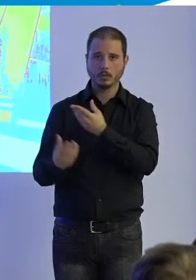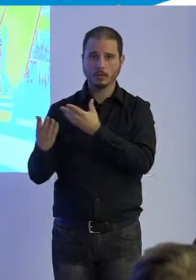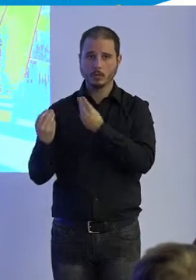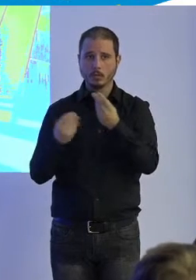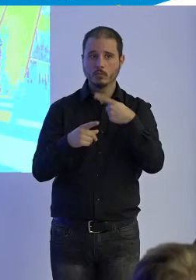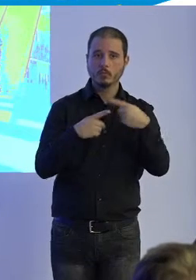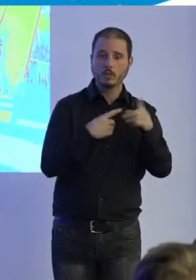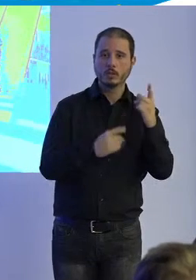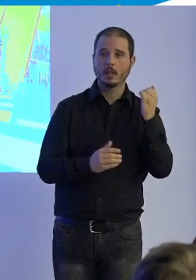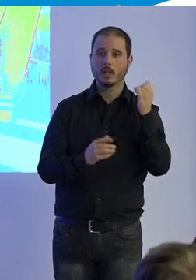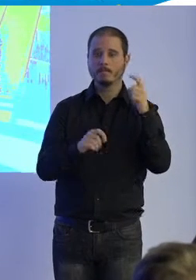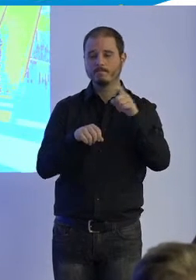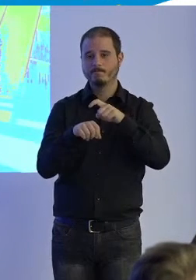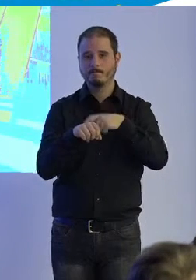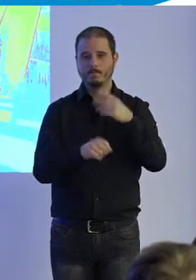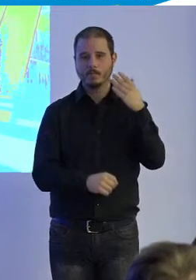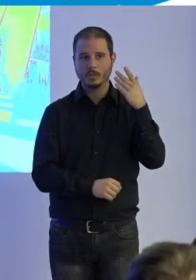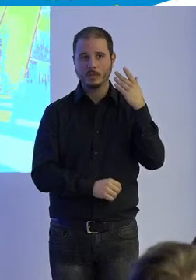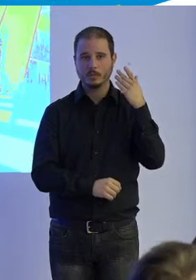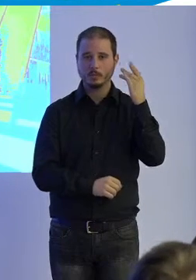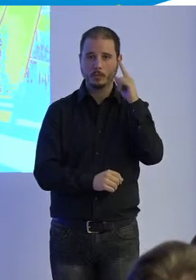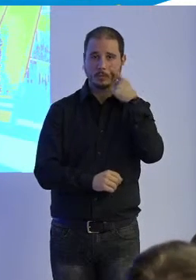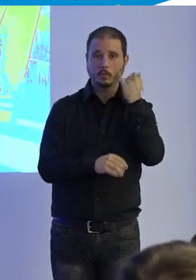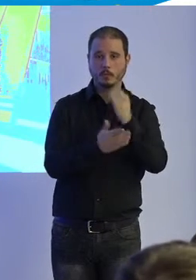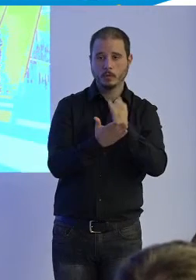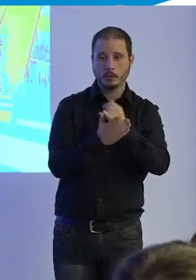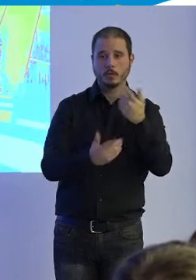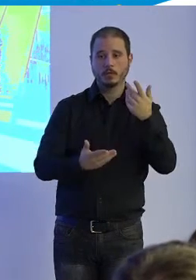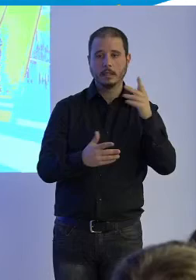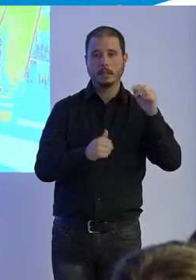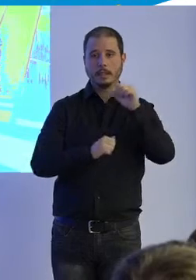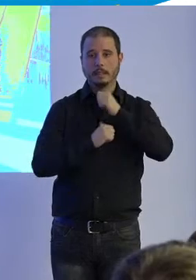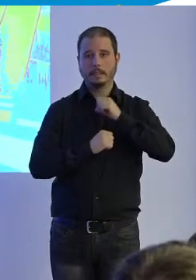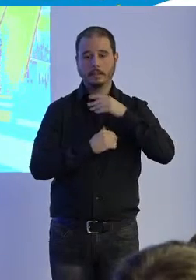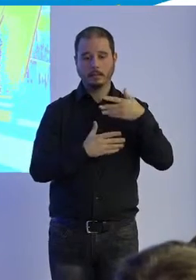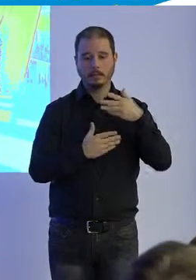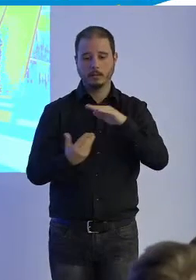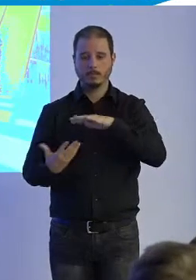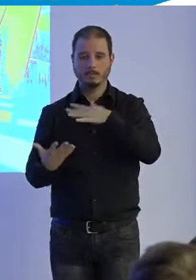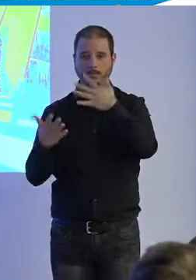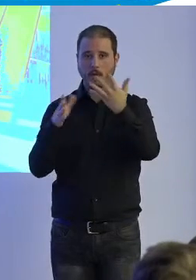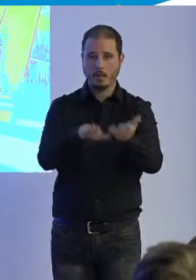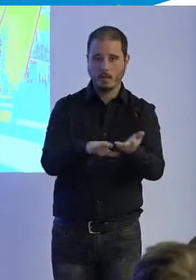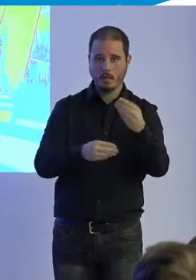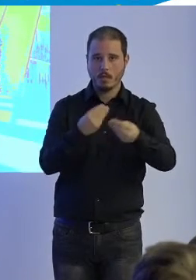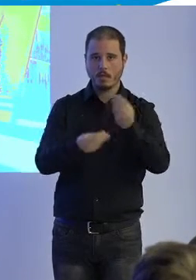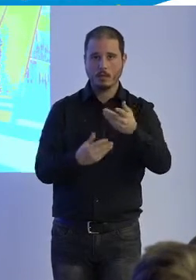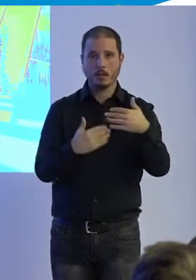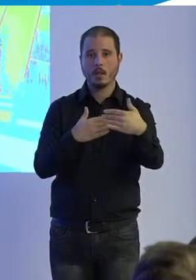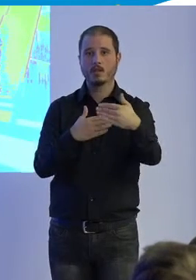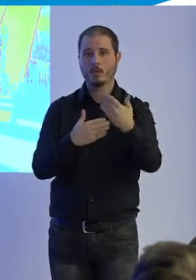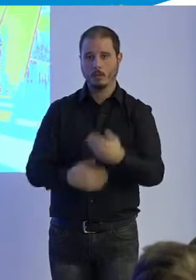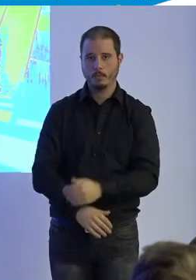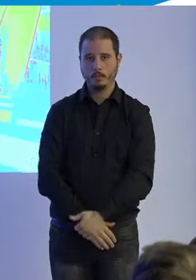hacen también en este tipo de pilotos, ahora hay que ver cuál es la fase de despliegue, cuál es el modelo de despliegue. Mientras, ¿qué estaba